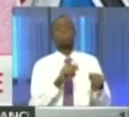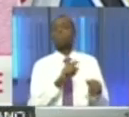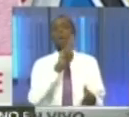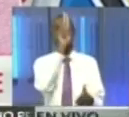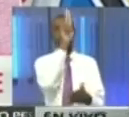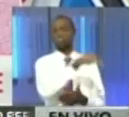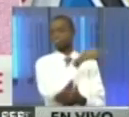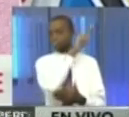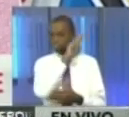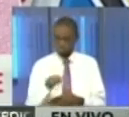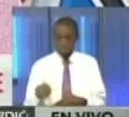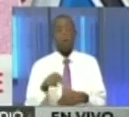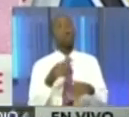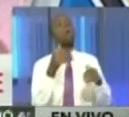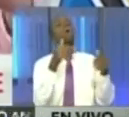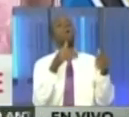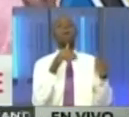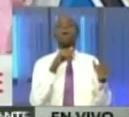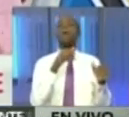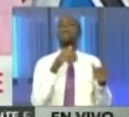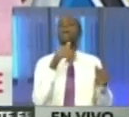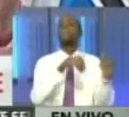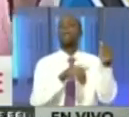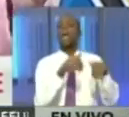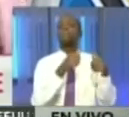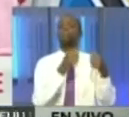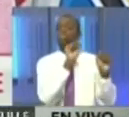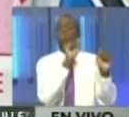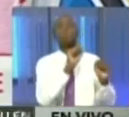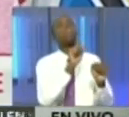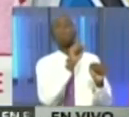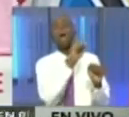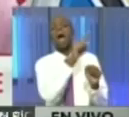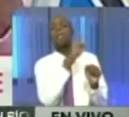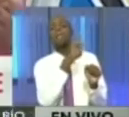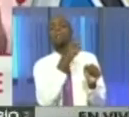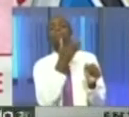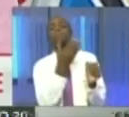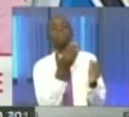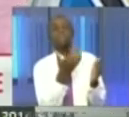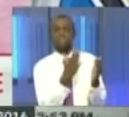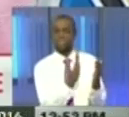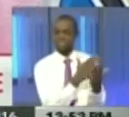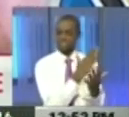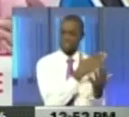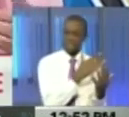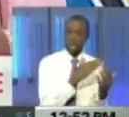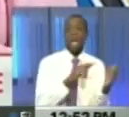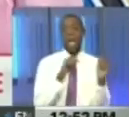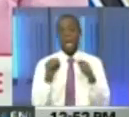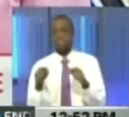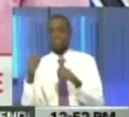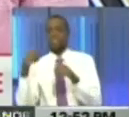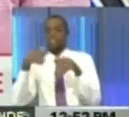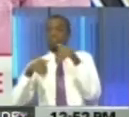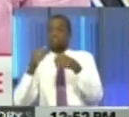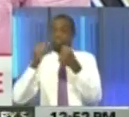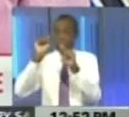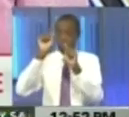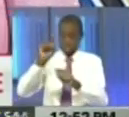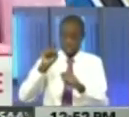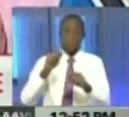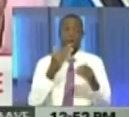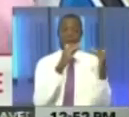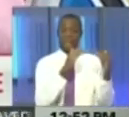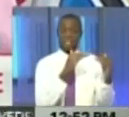diferente, no le ponen las mismas cuatro condiciones, ni tantos quórum. El referendo consultivo, en los artículos, como dije, constitucionales 73 y